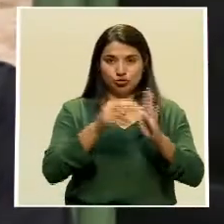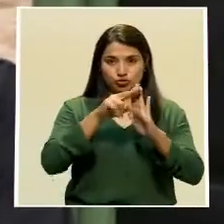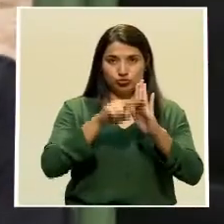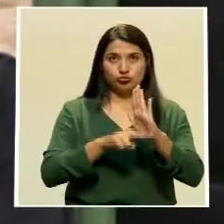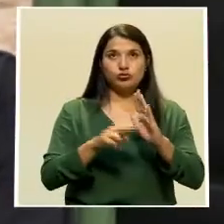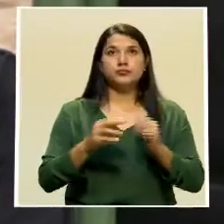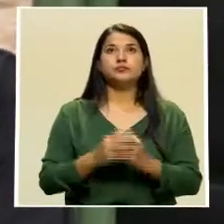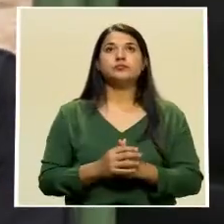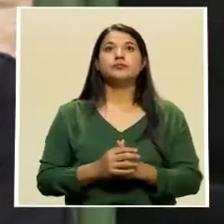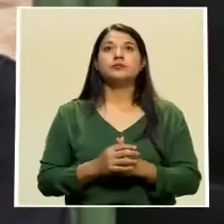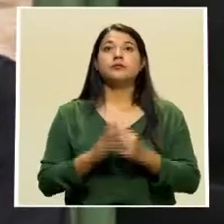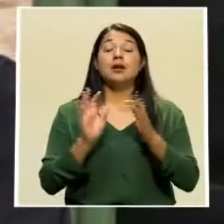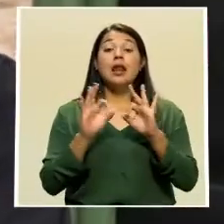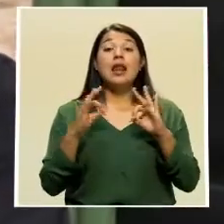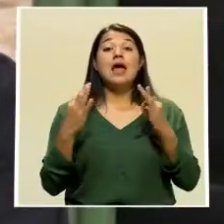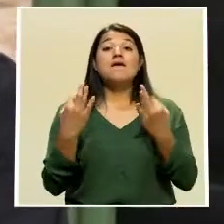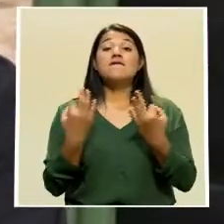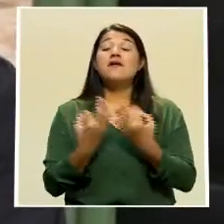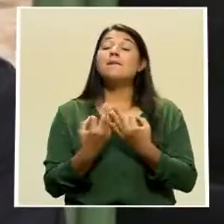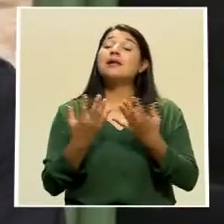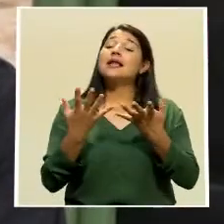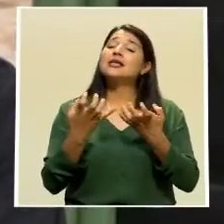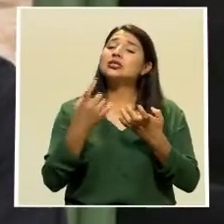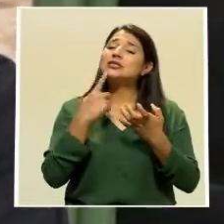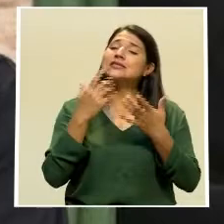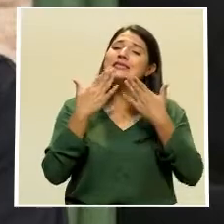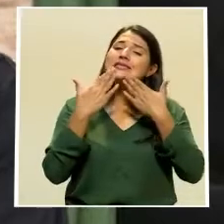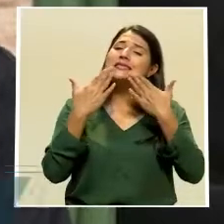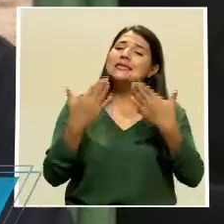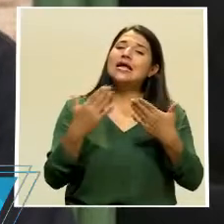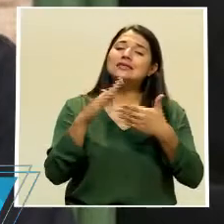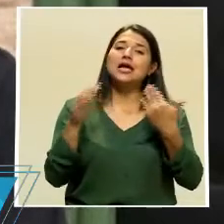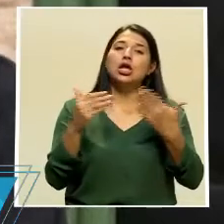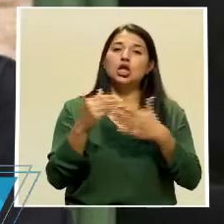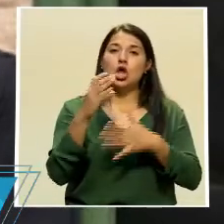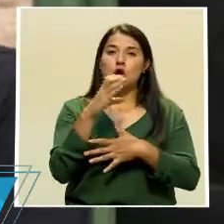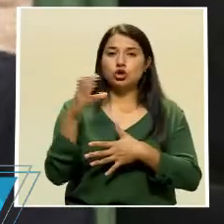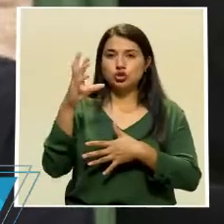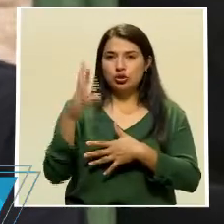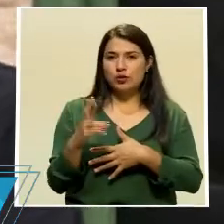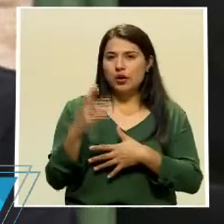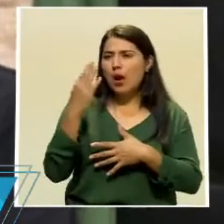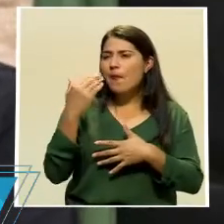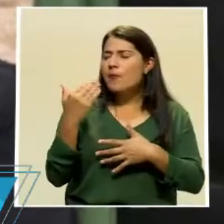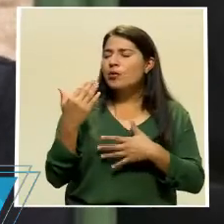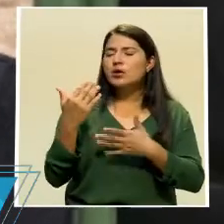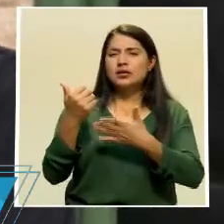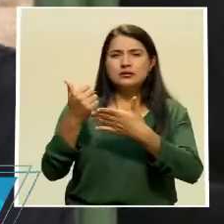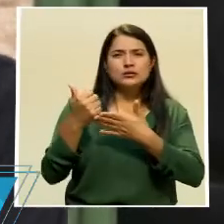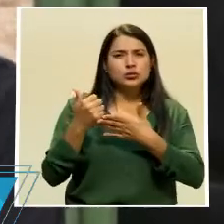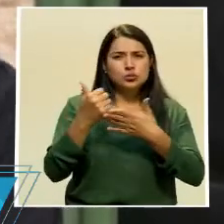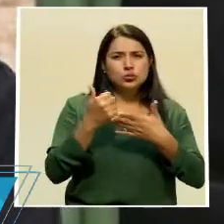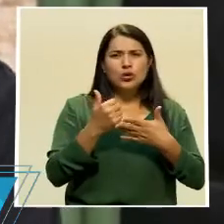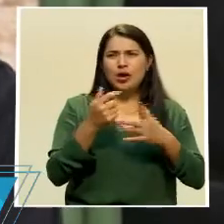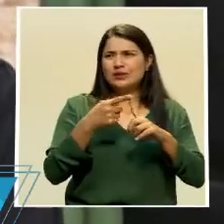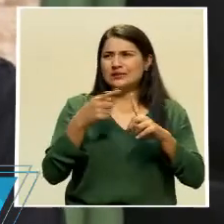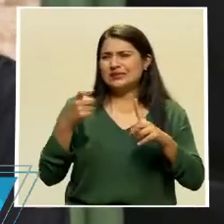familia, quiero agradecerle infinitamente a toda Costa Rica porque hemos recibido ayuda desde Zarcero,